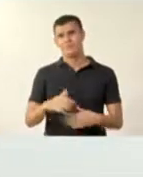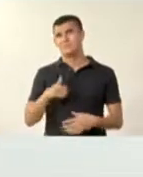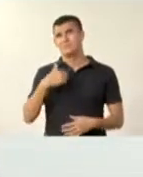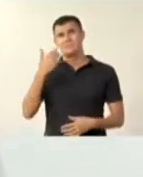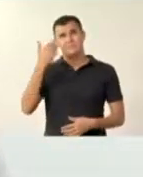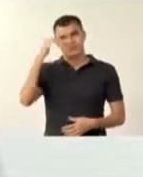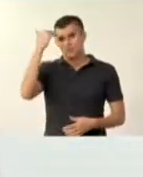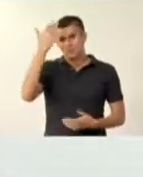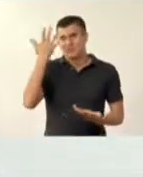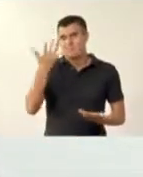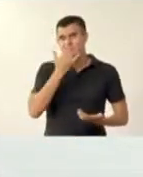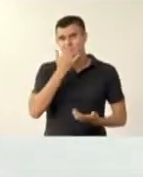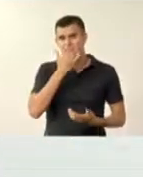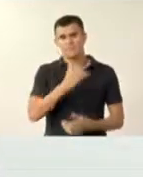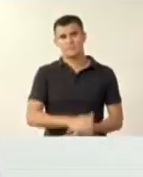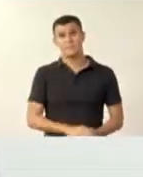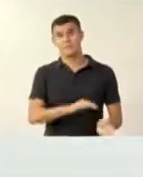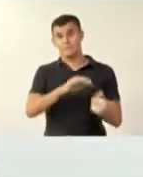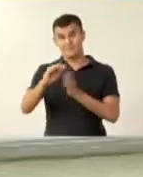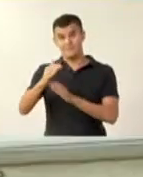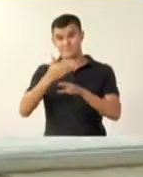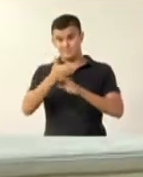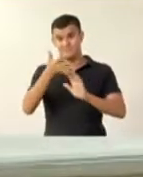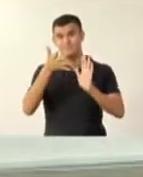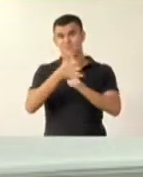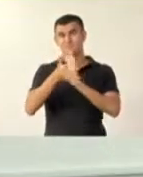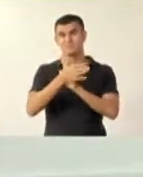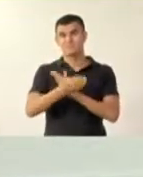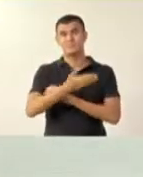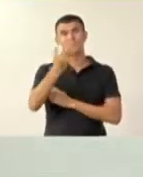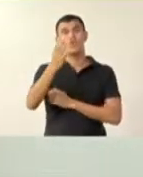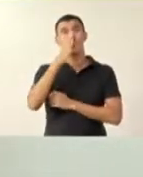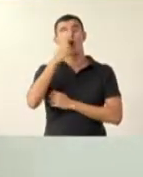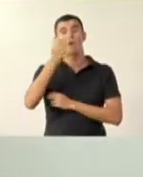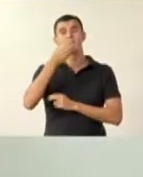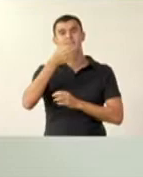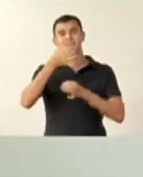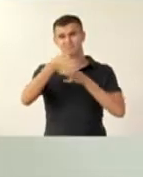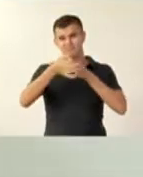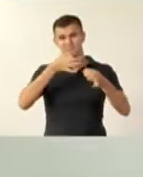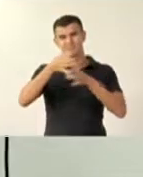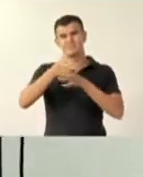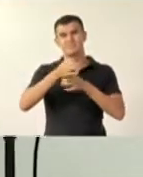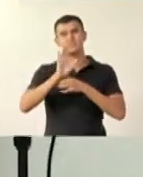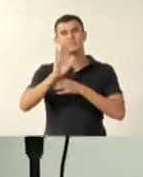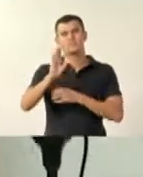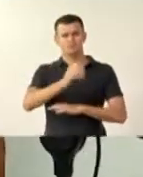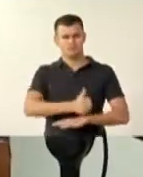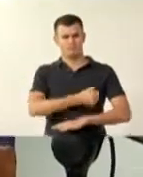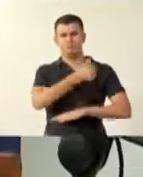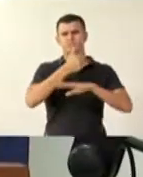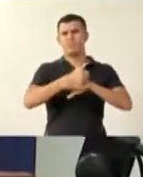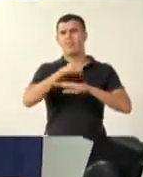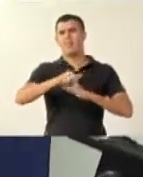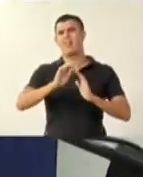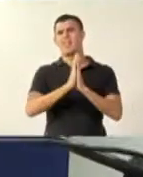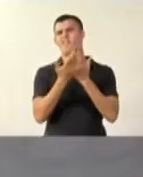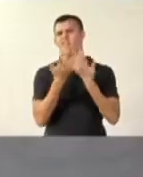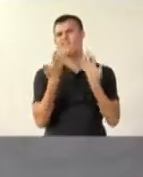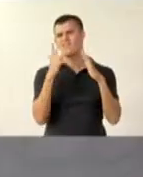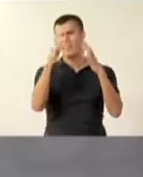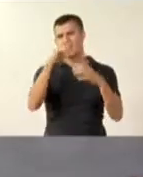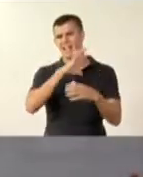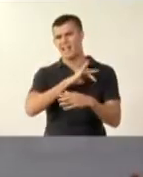pues es algo inesperado, pero pues vamos a ver. Después de comerciales hablaremos con Juan Camilo Sierra, director de la Feria Internacional del Libro de